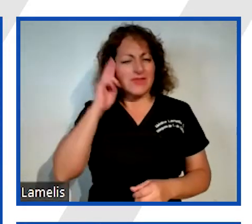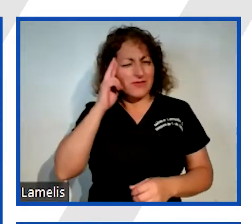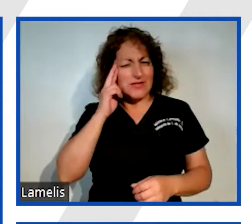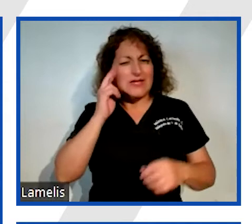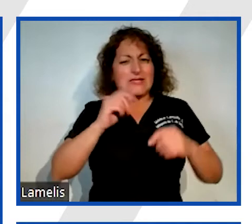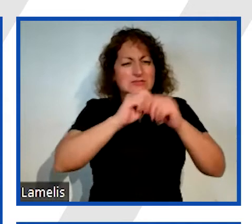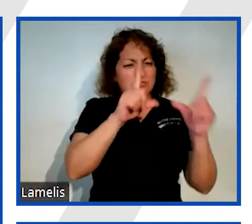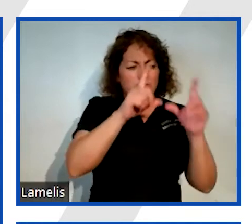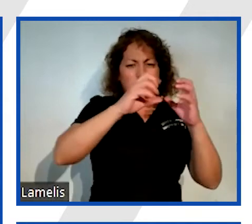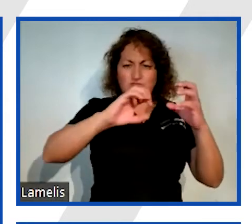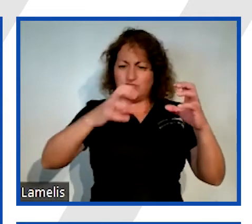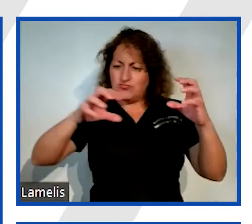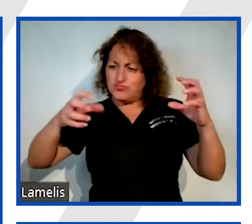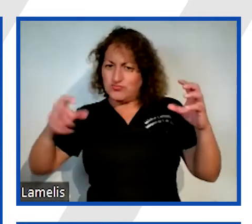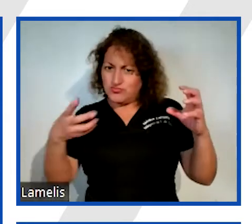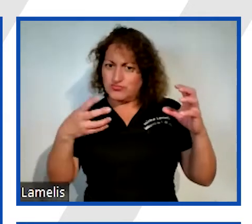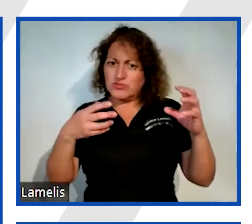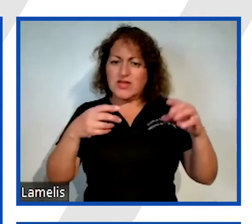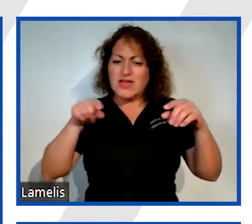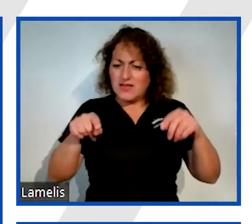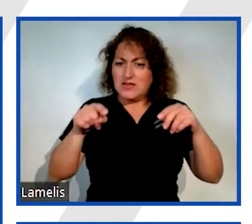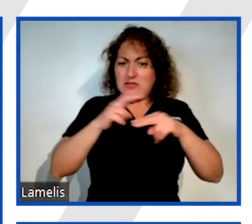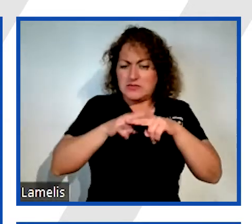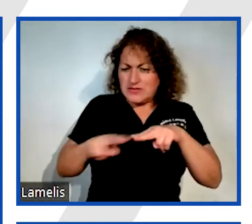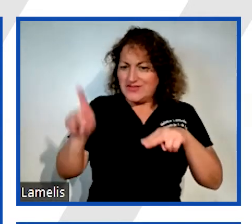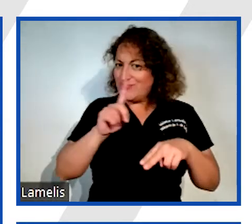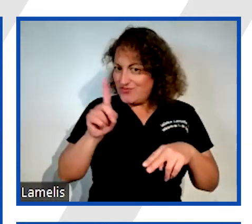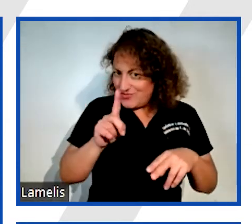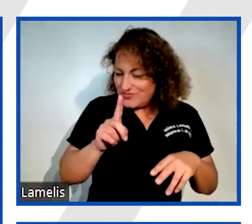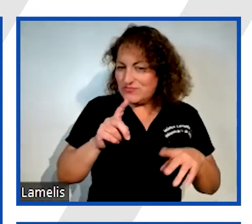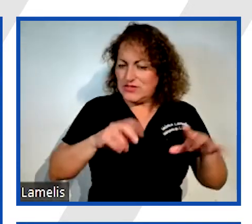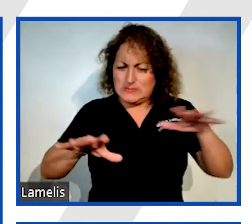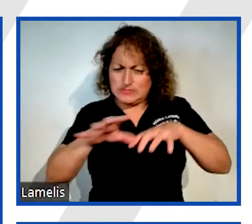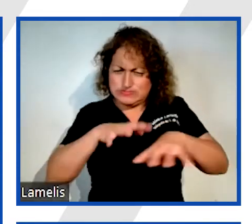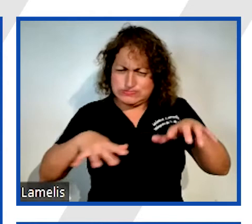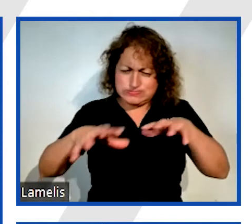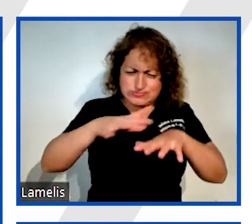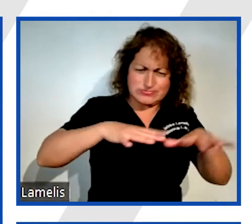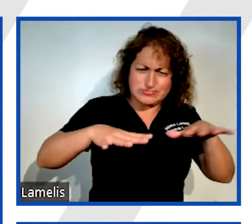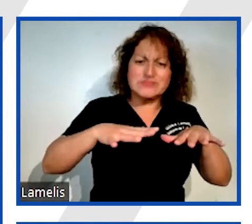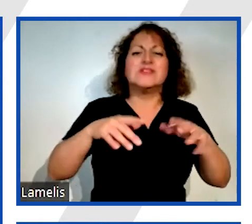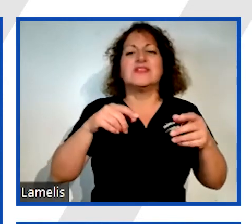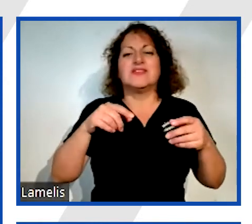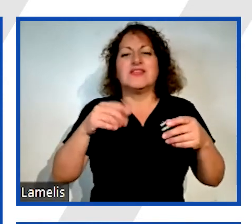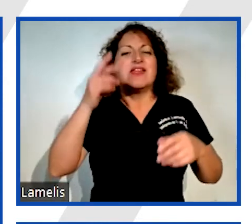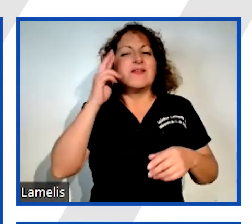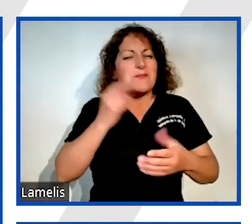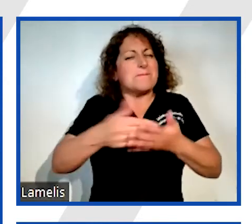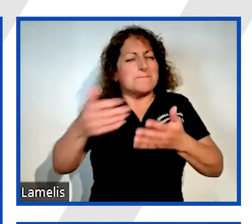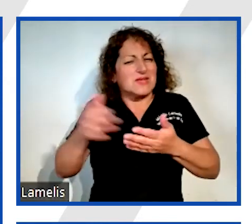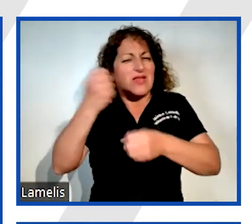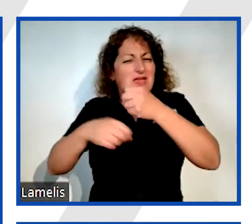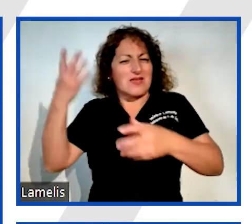caótico y no era tranquilito entonces qué pasó en la tierra se empezaron a caer miles de estos planes decimales a la tierra primitiva la